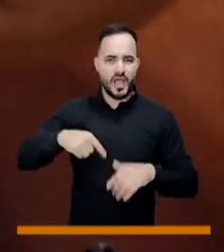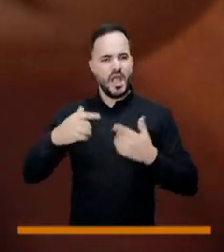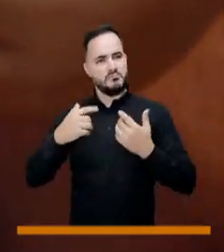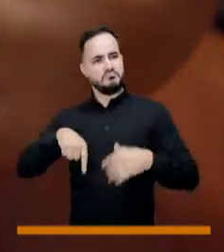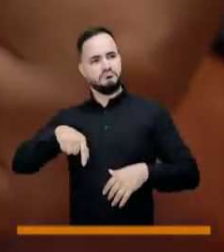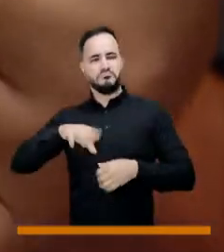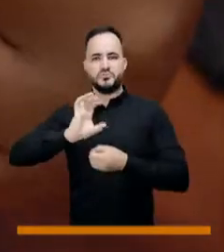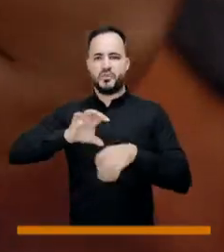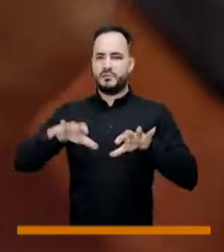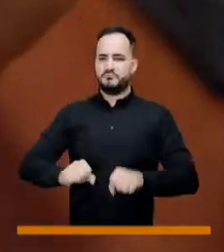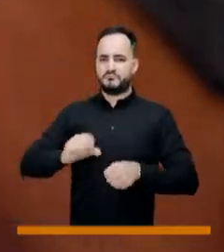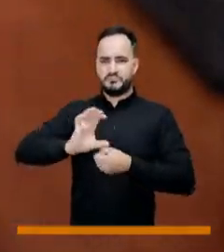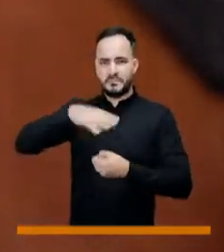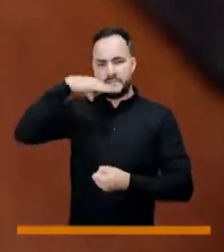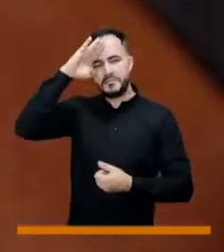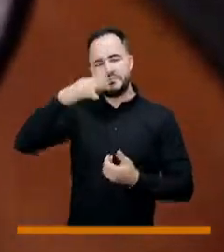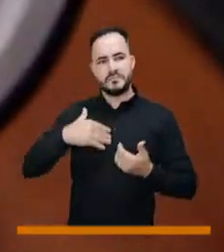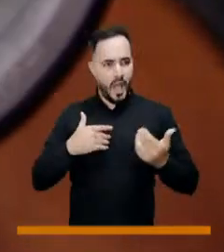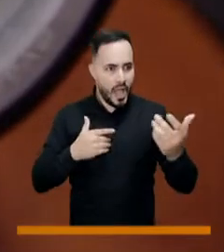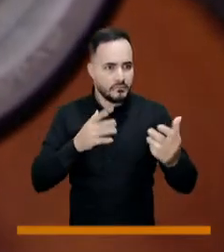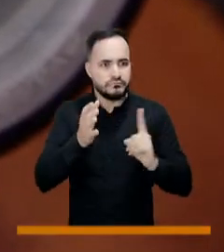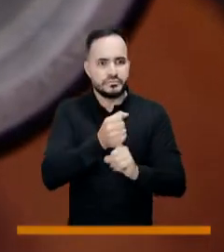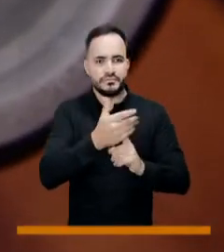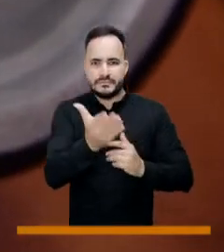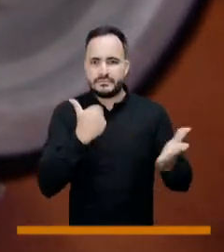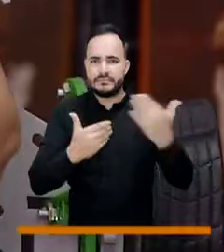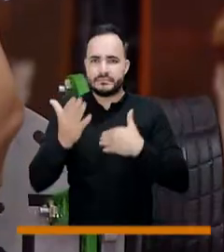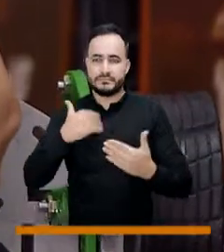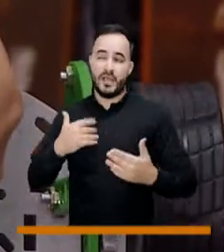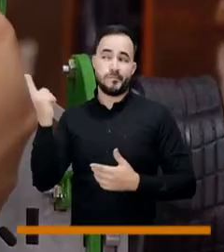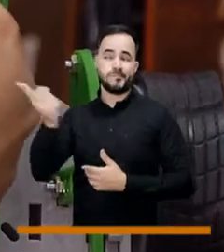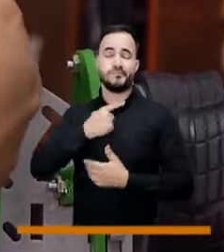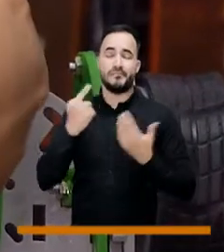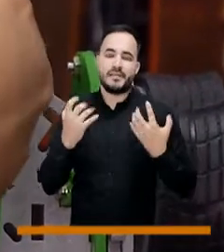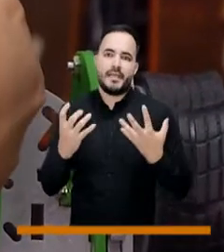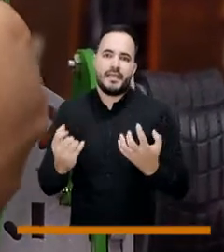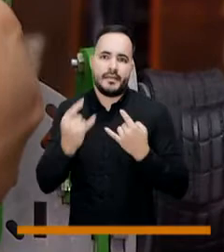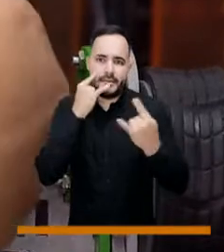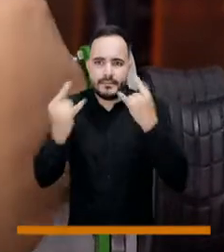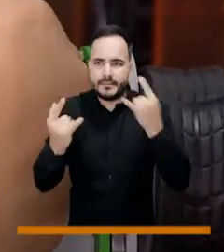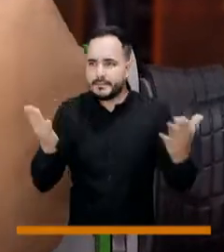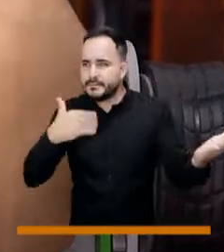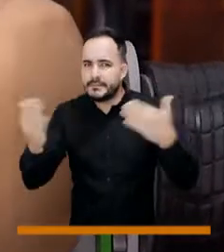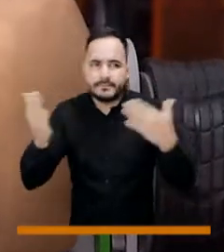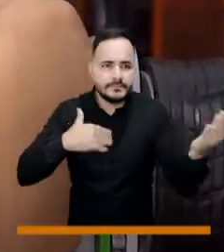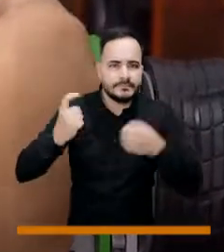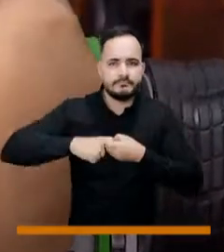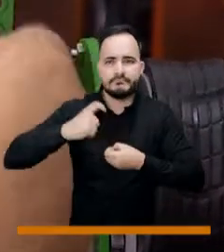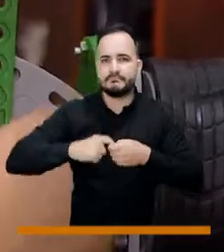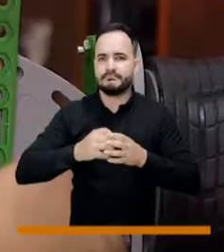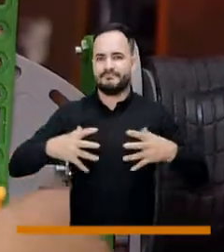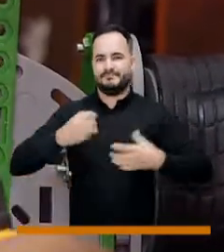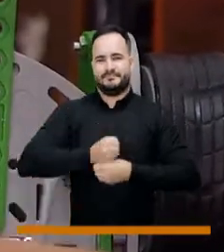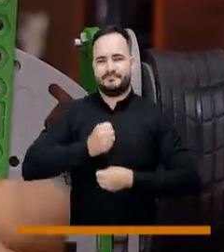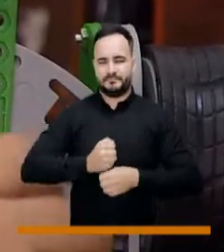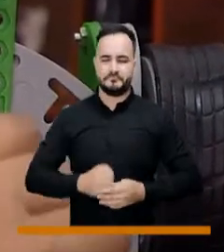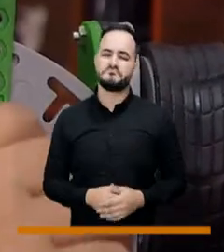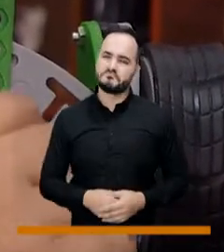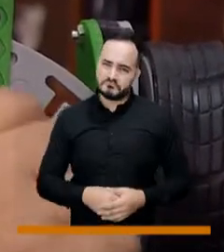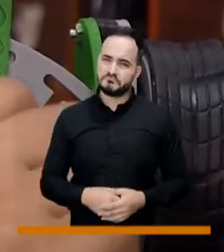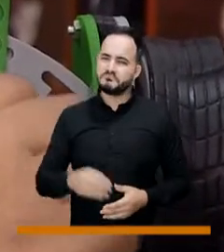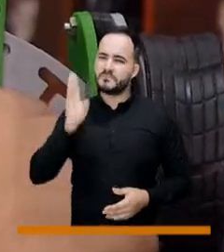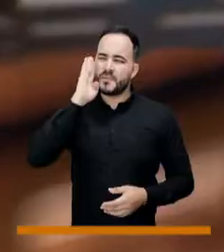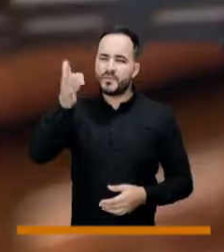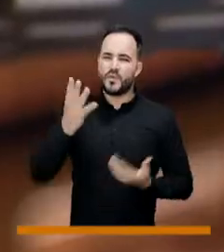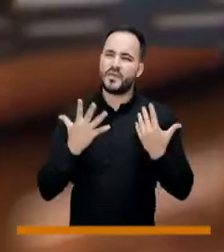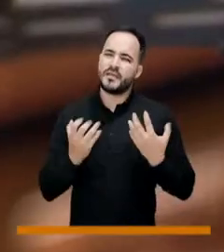acá encuentren talento, que es la gran lucha de empresarial que hay en este momento en el tema de la tecnología. ¿Cuál